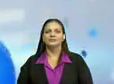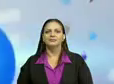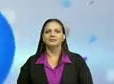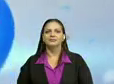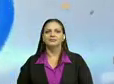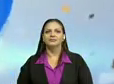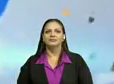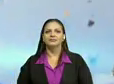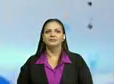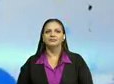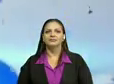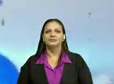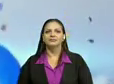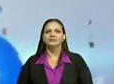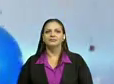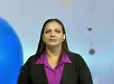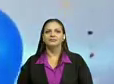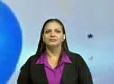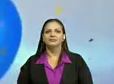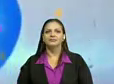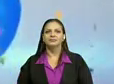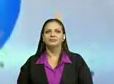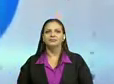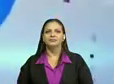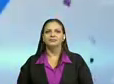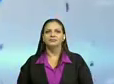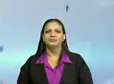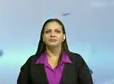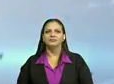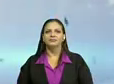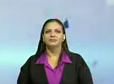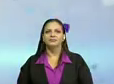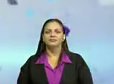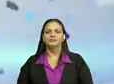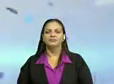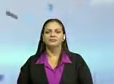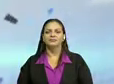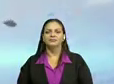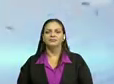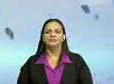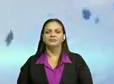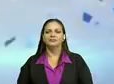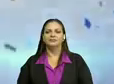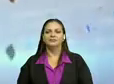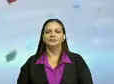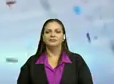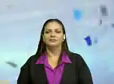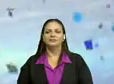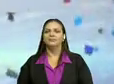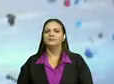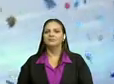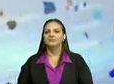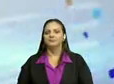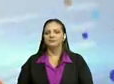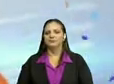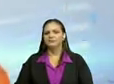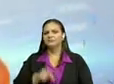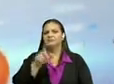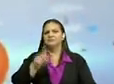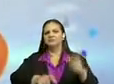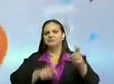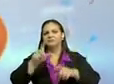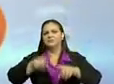iba. No coma cuento, no coma cuento. Que eso de que vienen con el pan bajo el brazo no naranja. No trae ni rosquita. Nada, no trae